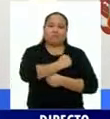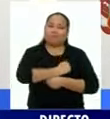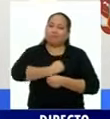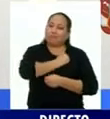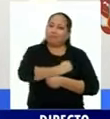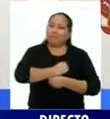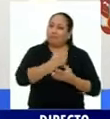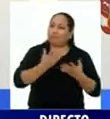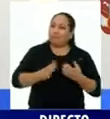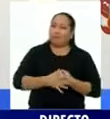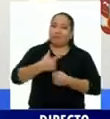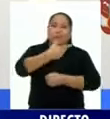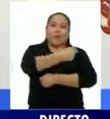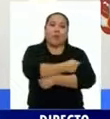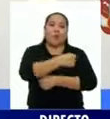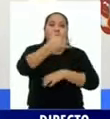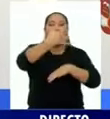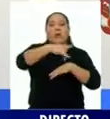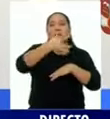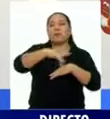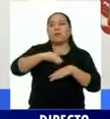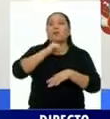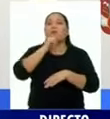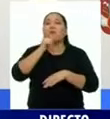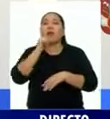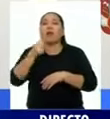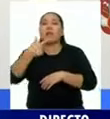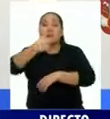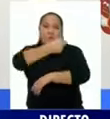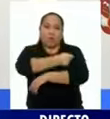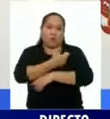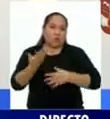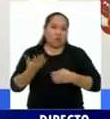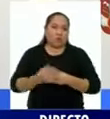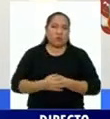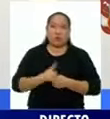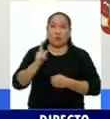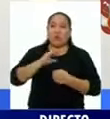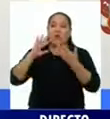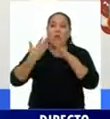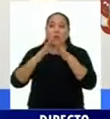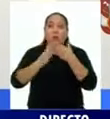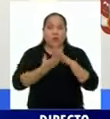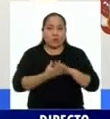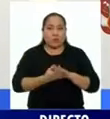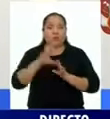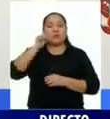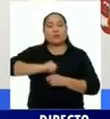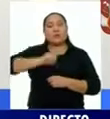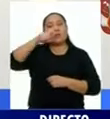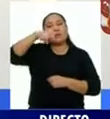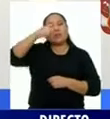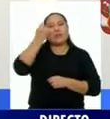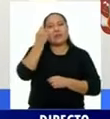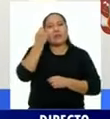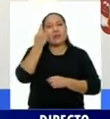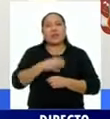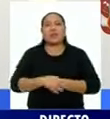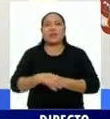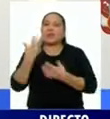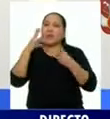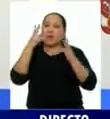sería vacunatorios vacíos por falta de vacunas, ¿no? Entonces, la población debe ser un poco comprensiva.